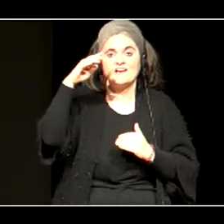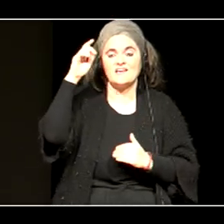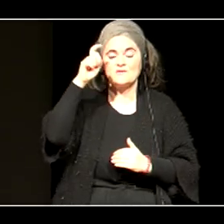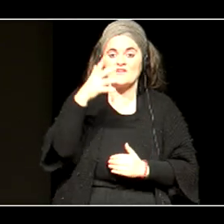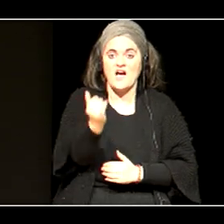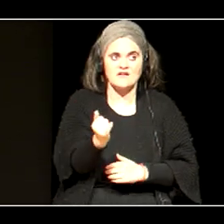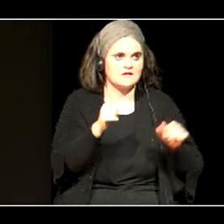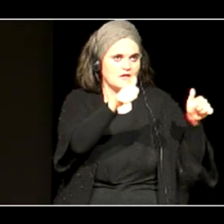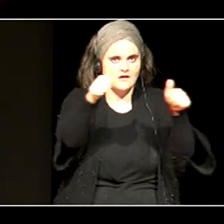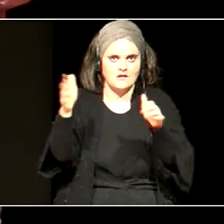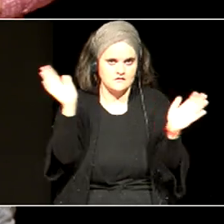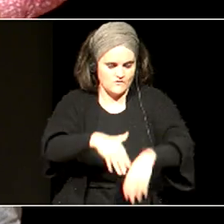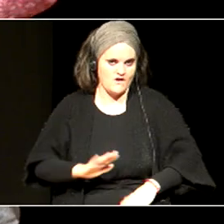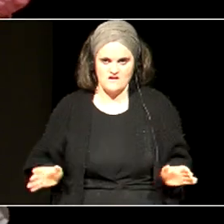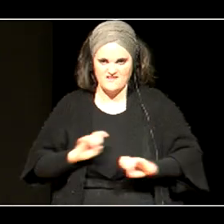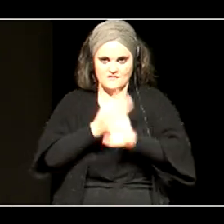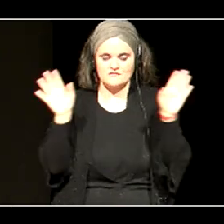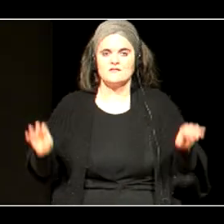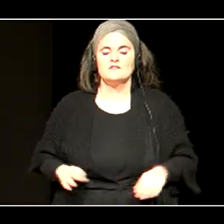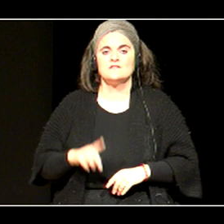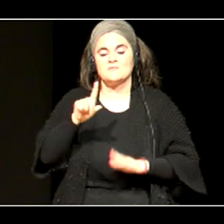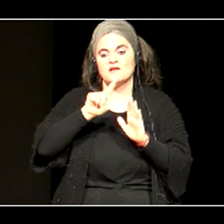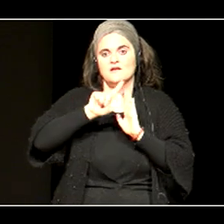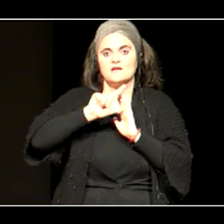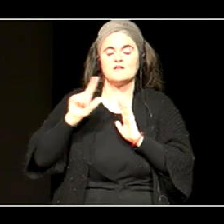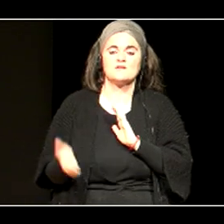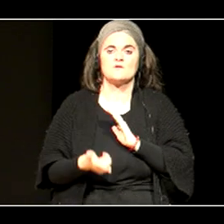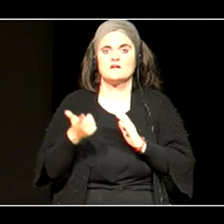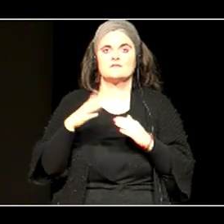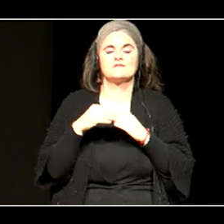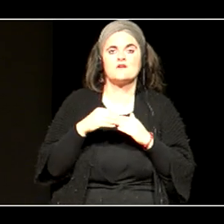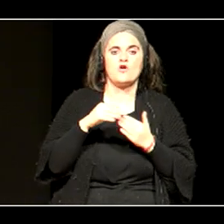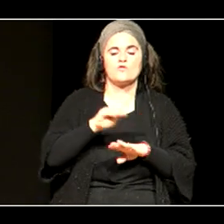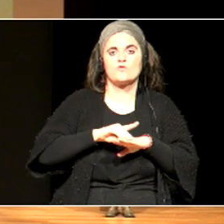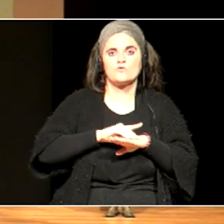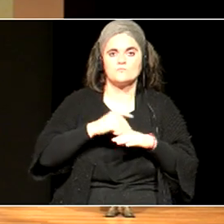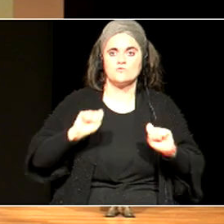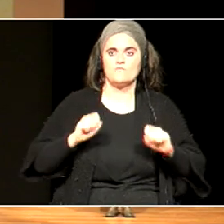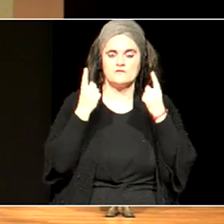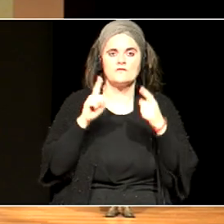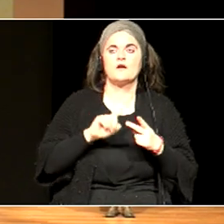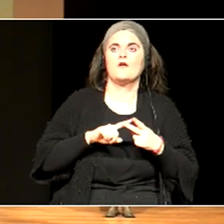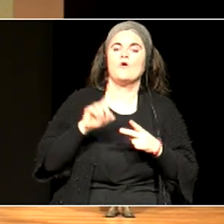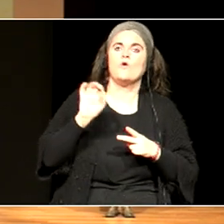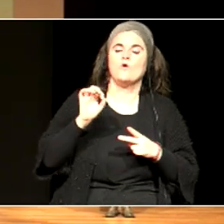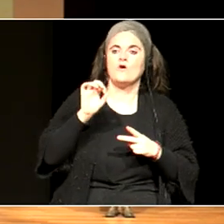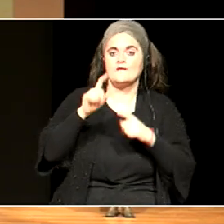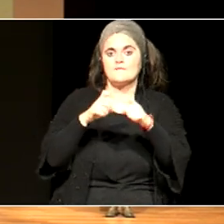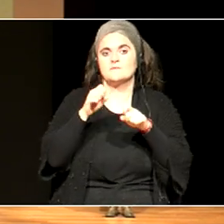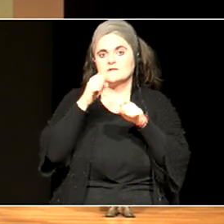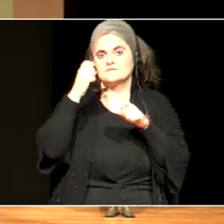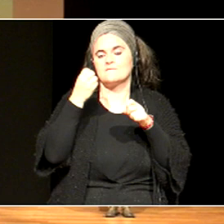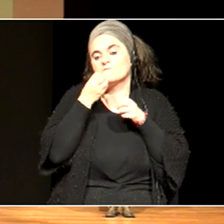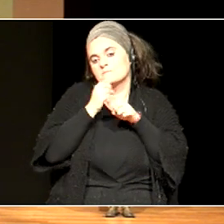indicadores el lenguaje que se utiliza en los documentos oficiales el lenguaje en la transmisión de información a las familias oa la